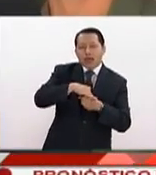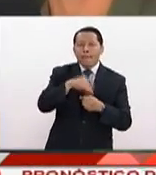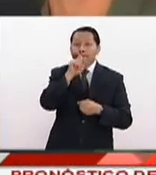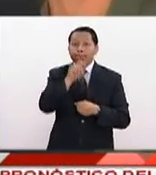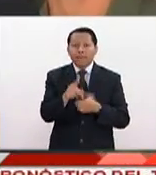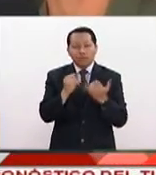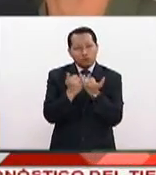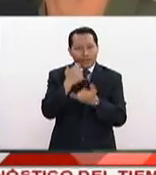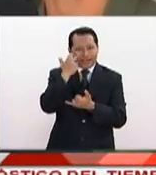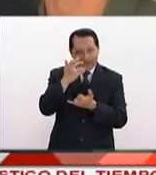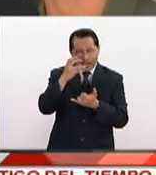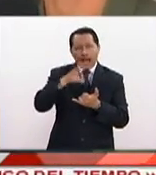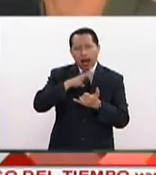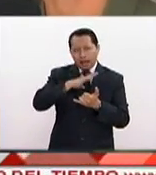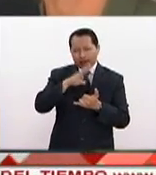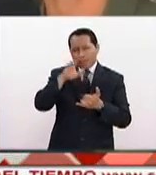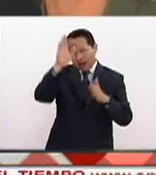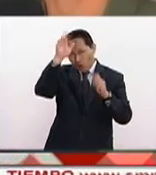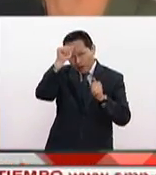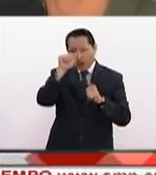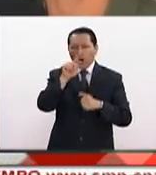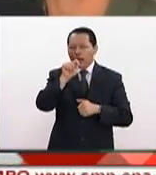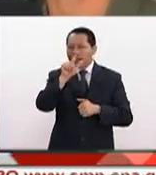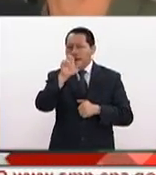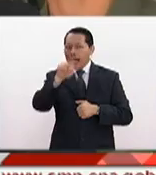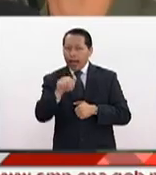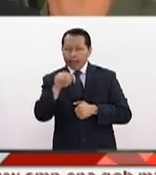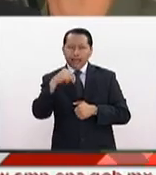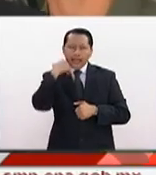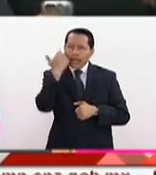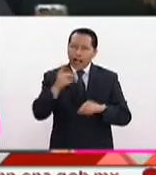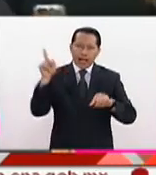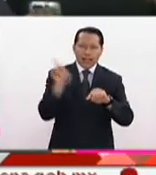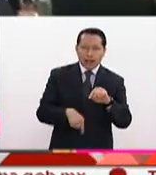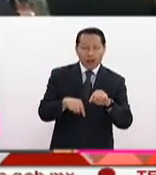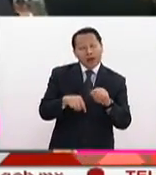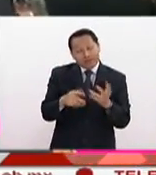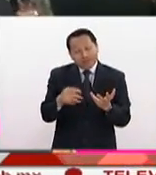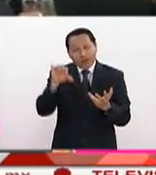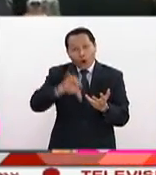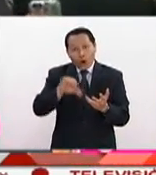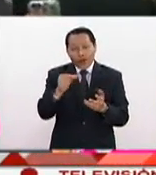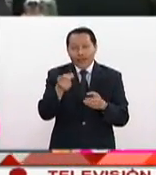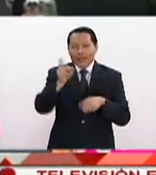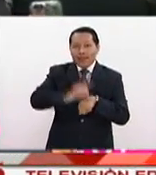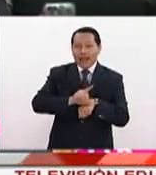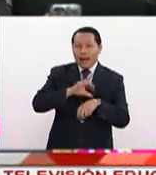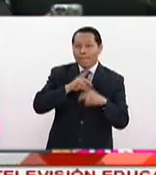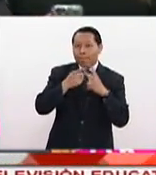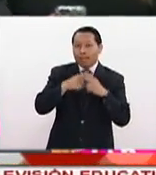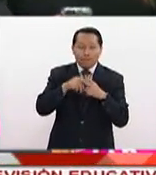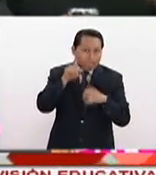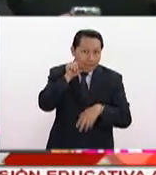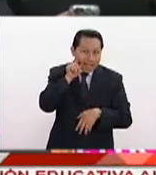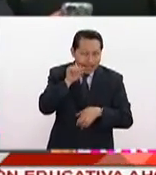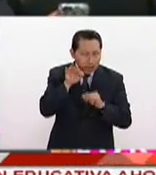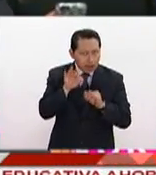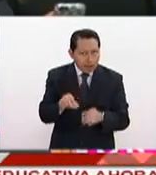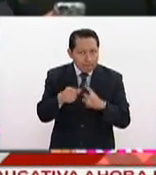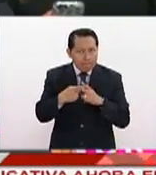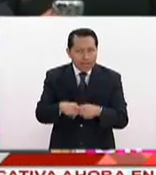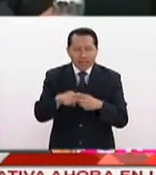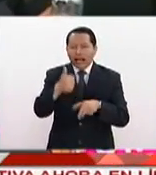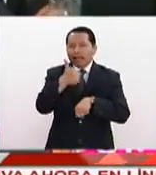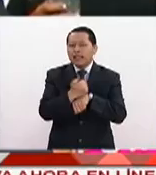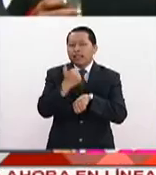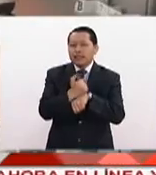concluir con el Tratado de Libre Comercio de América del Norte, que por cierto hoy inicia mañana inicia la sexta ronda de